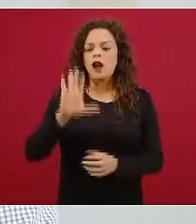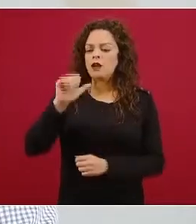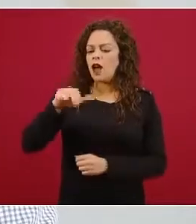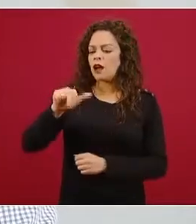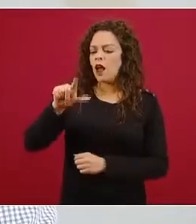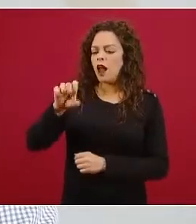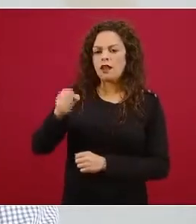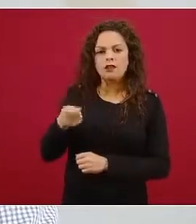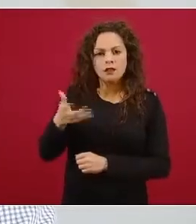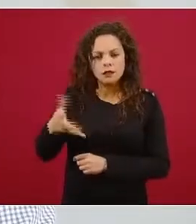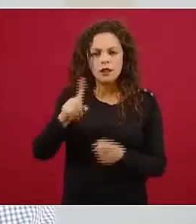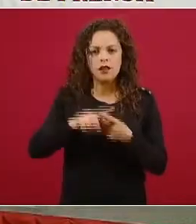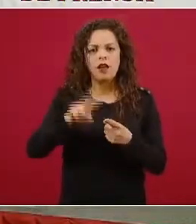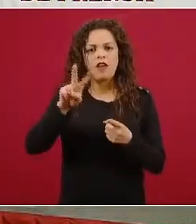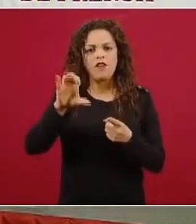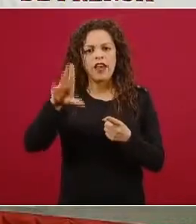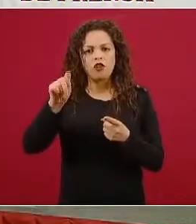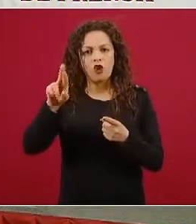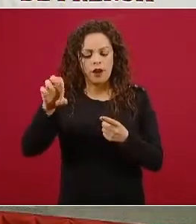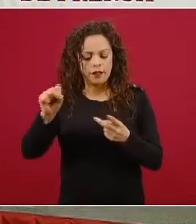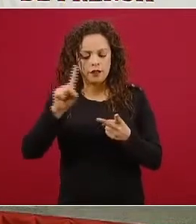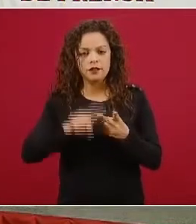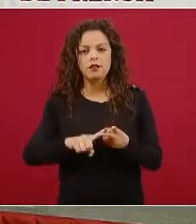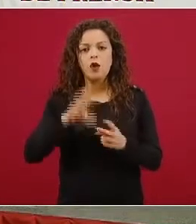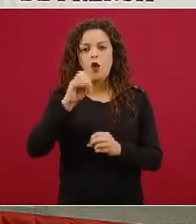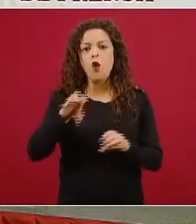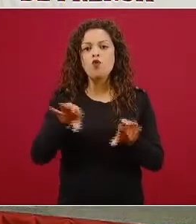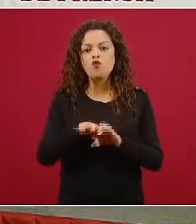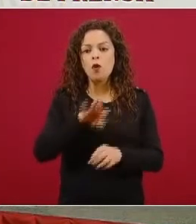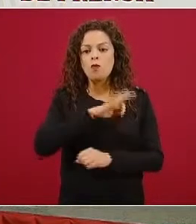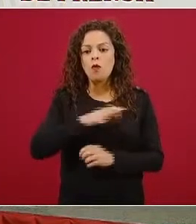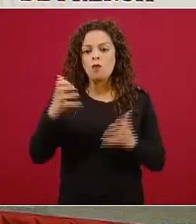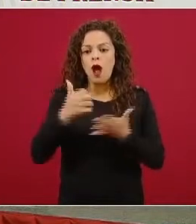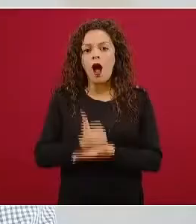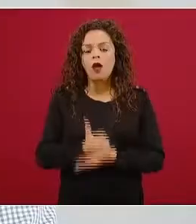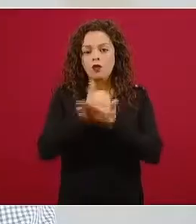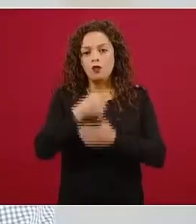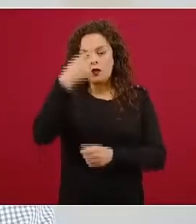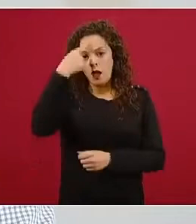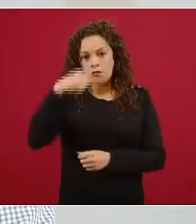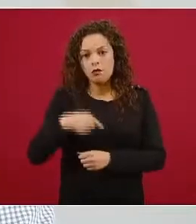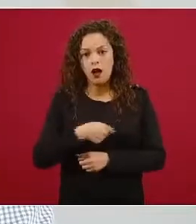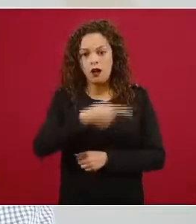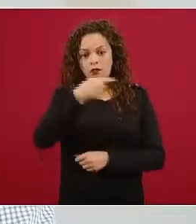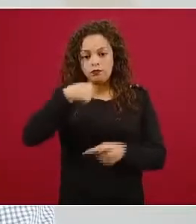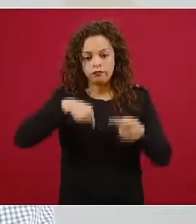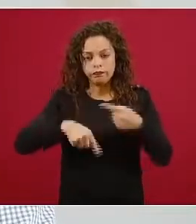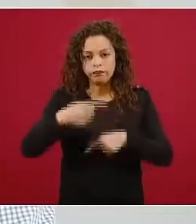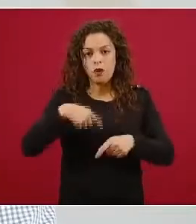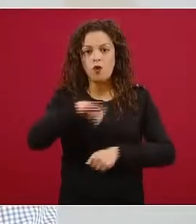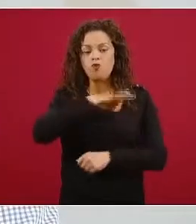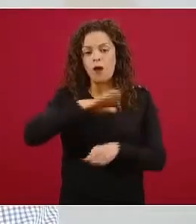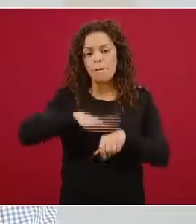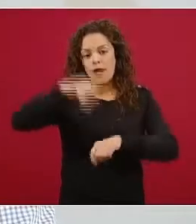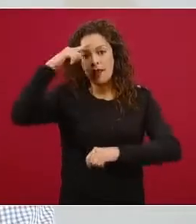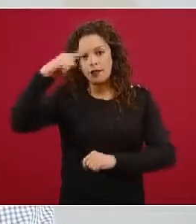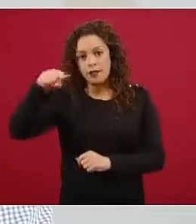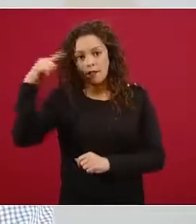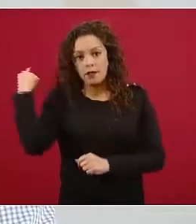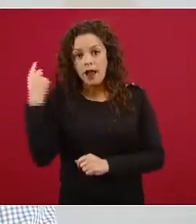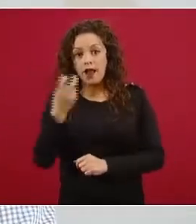como vectores o medios de transporte que en su momento pueden facilitar que